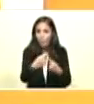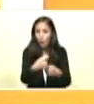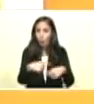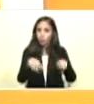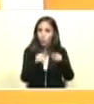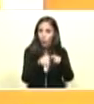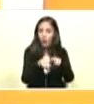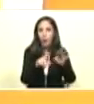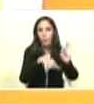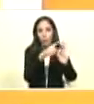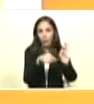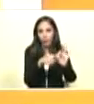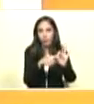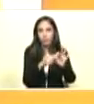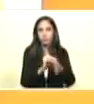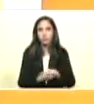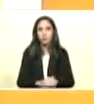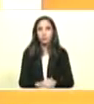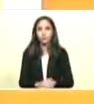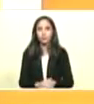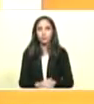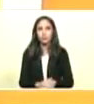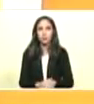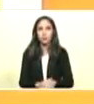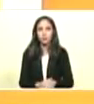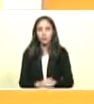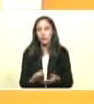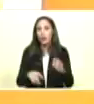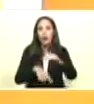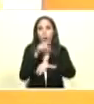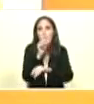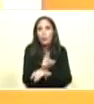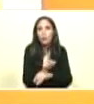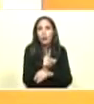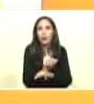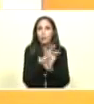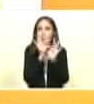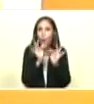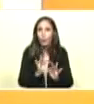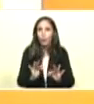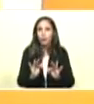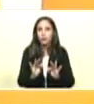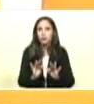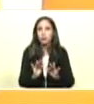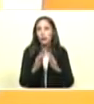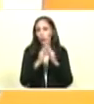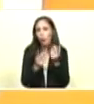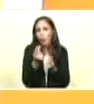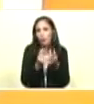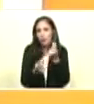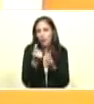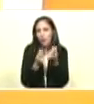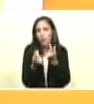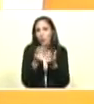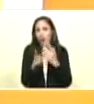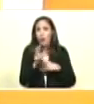es el único criptoactivo, la única criptomoneda del mundo que tiene respaldo en riquezas naturales,